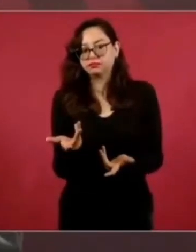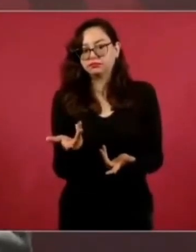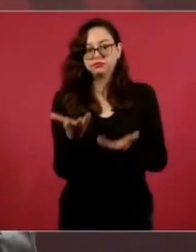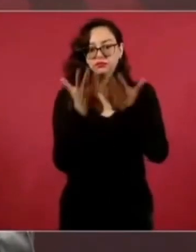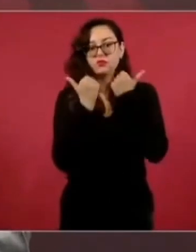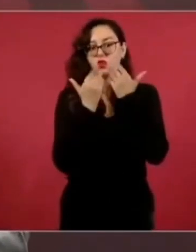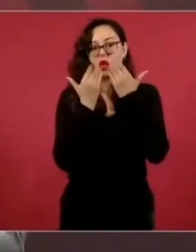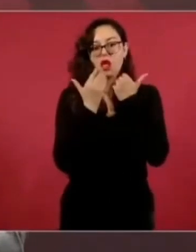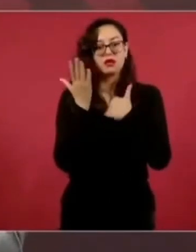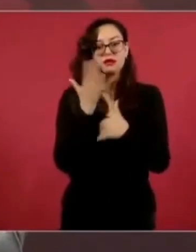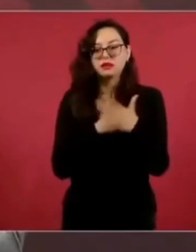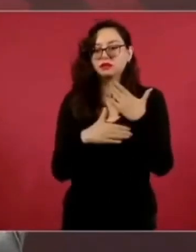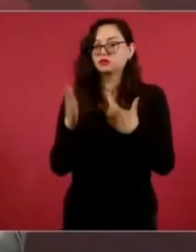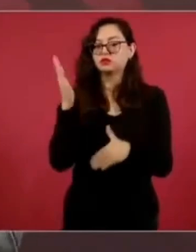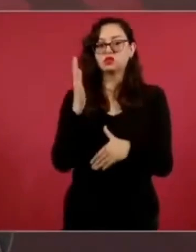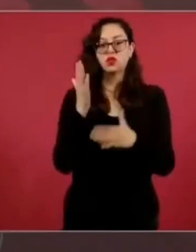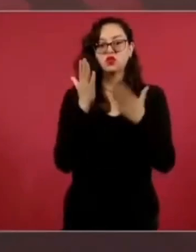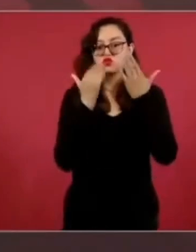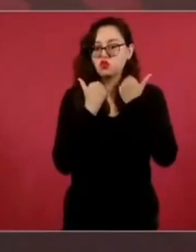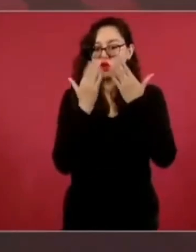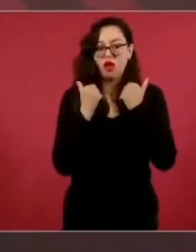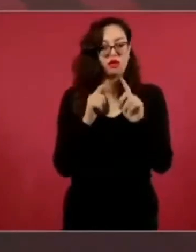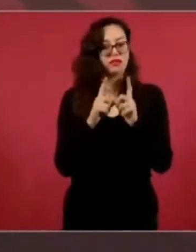prosperidad, no hay progreso